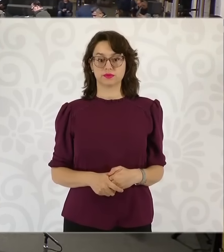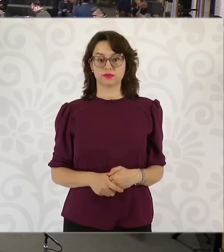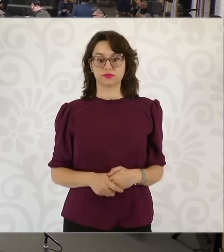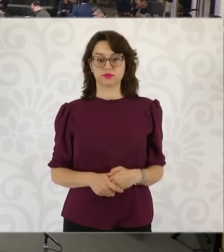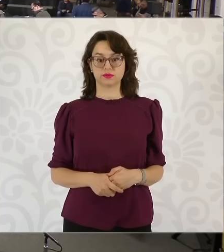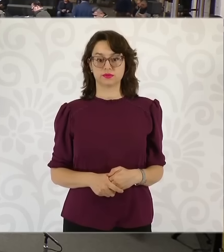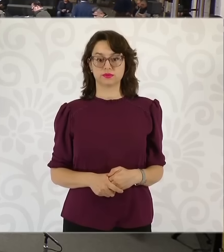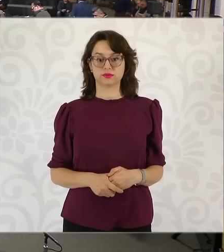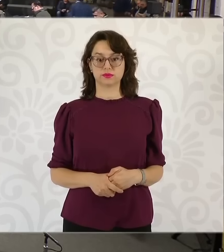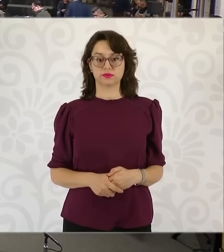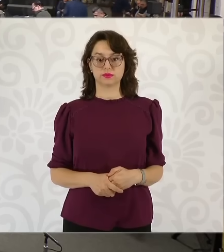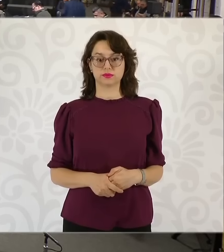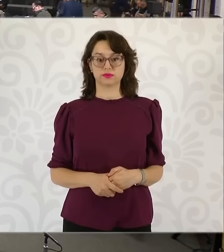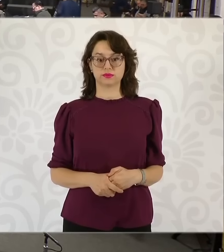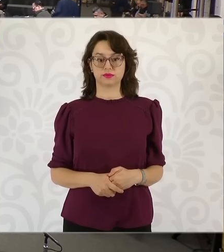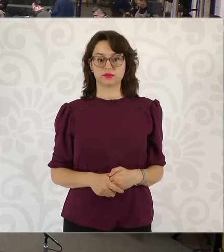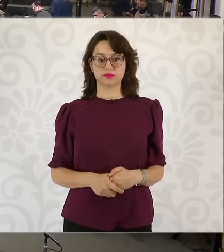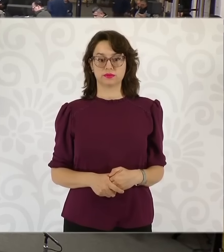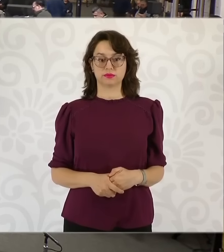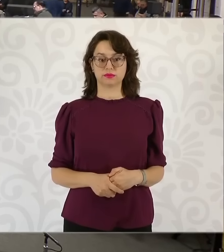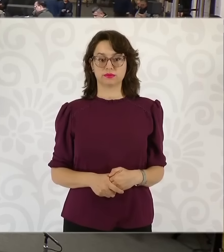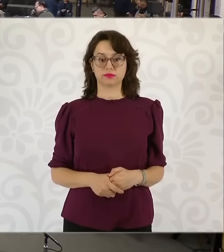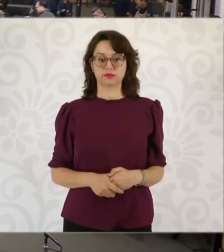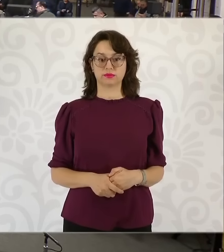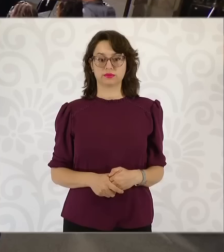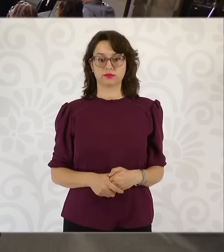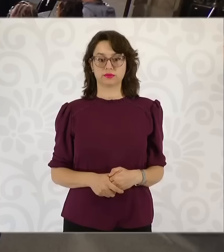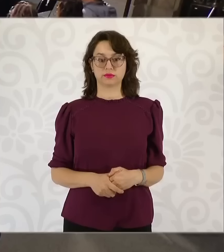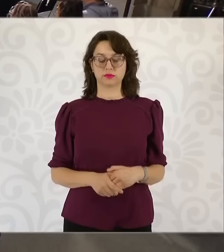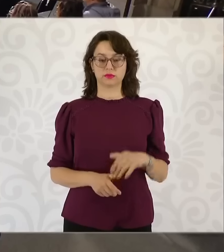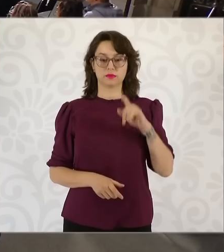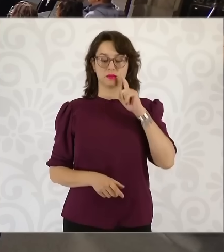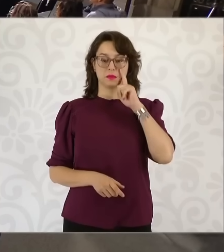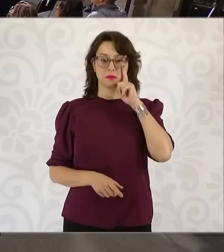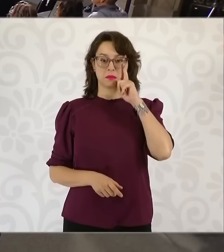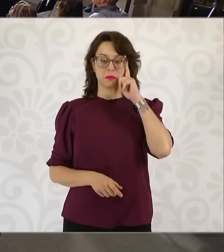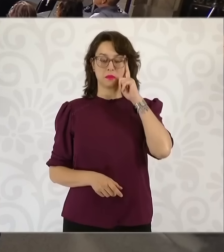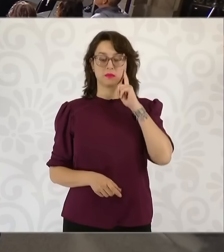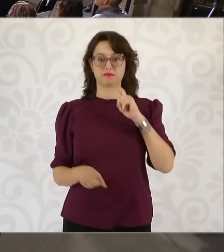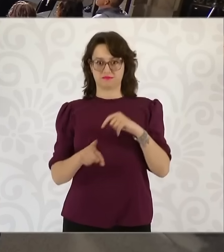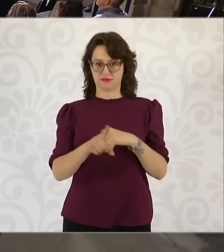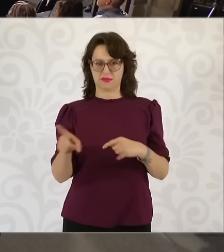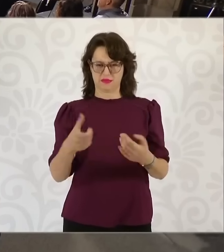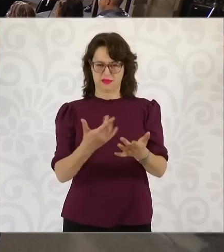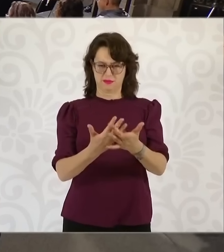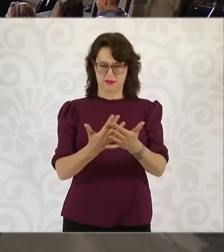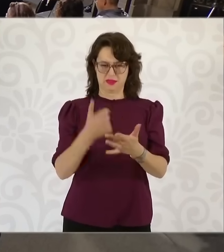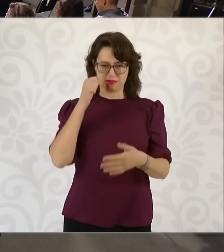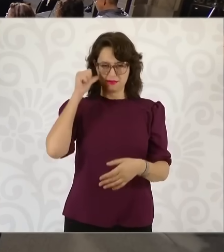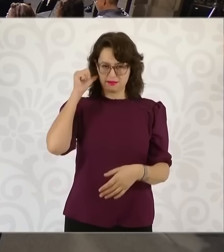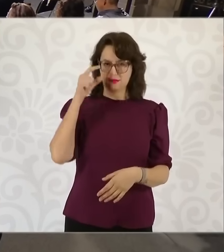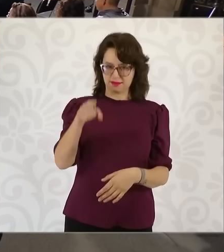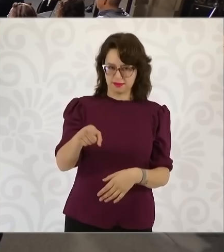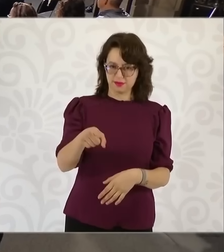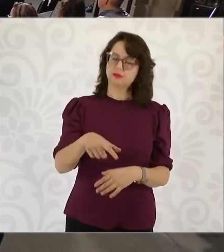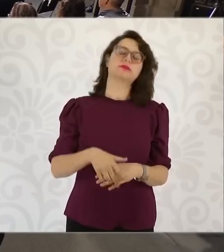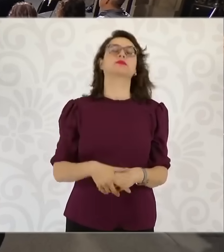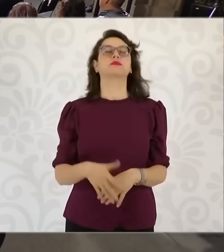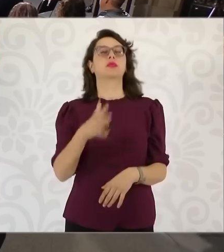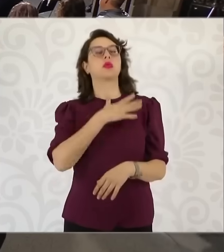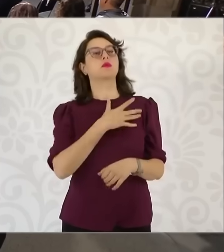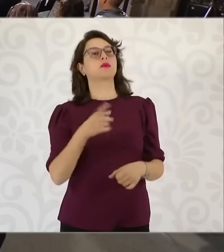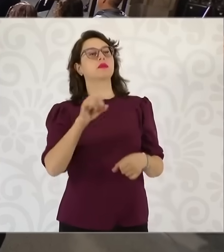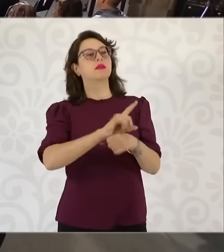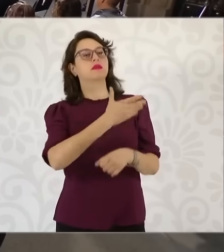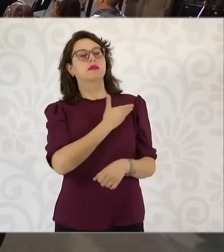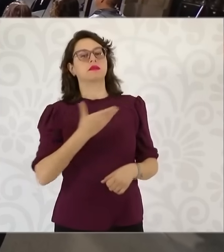Acá, y luego ya… Los compañeros estaban desde ayer, ¿no? Sí. Sí. Muy buenos días, presidenta Sandra Aguilar de